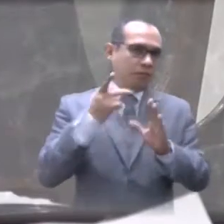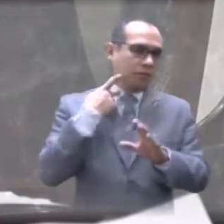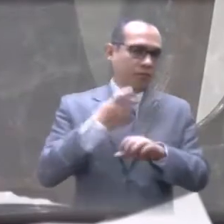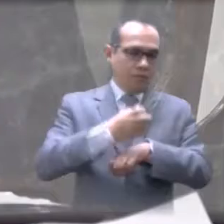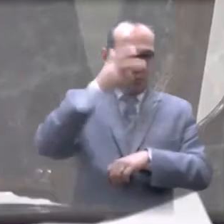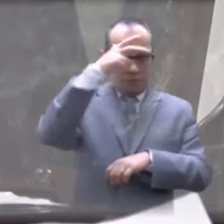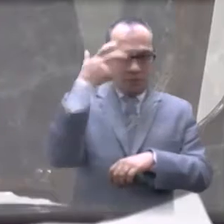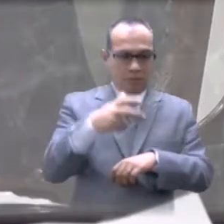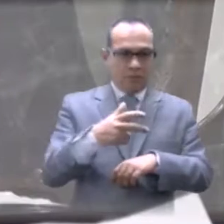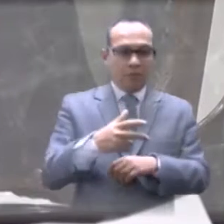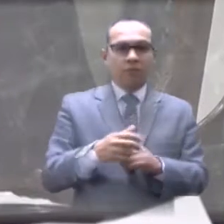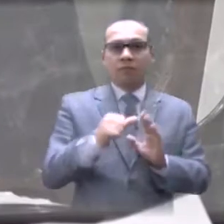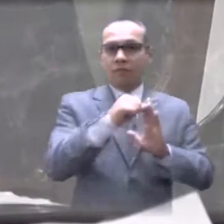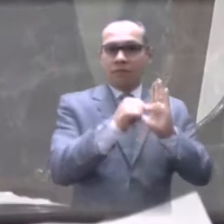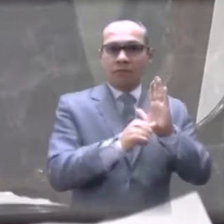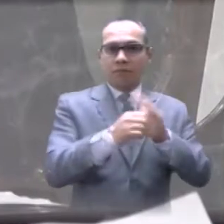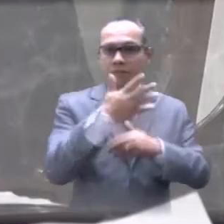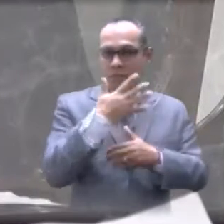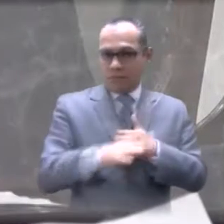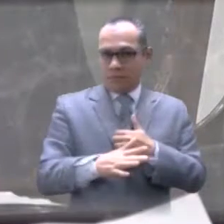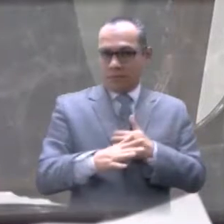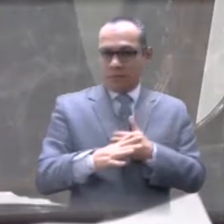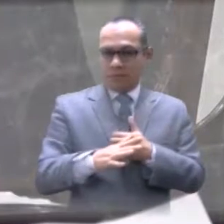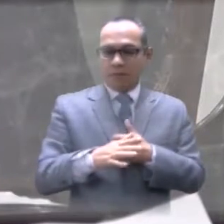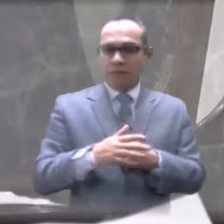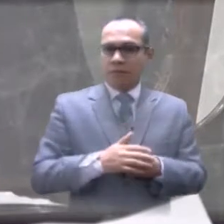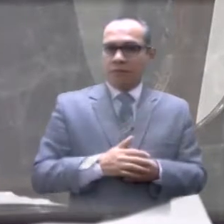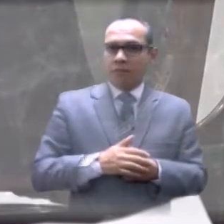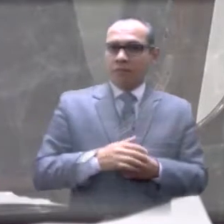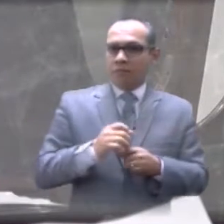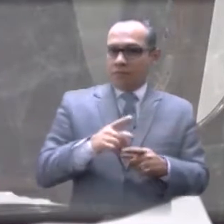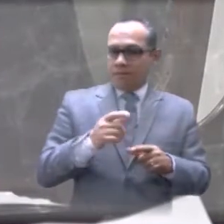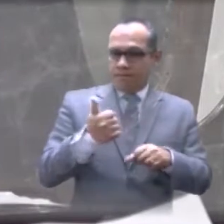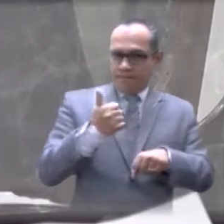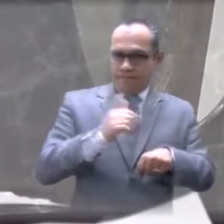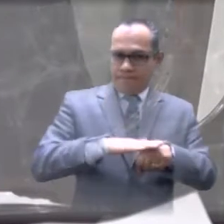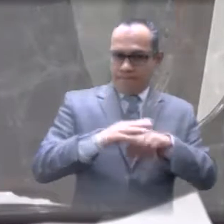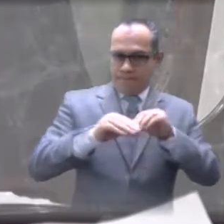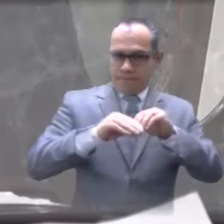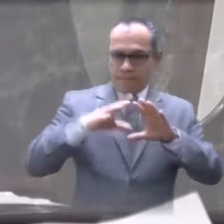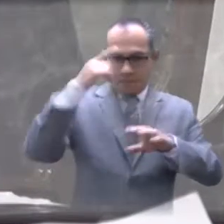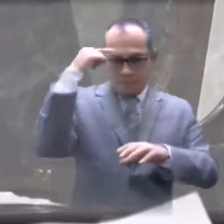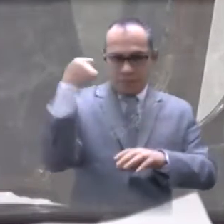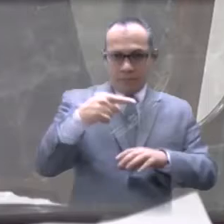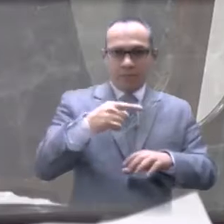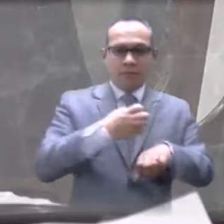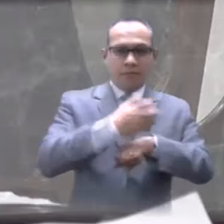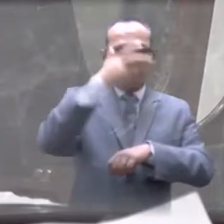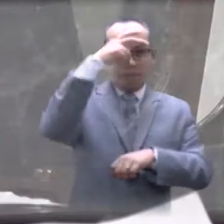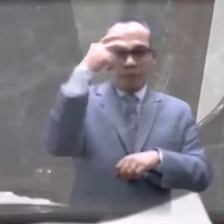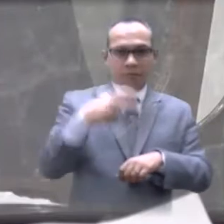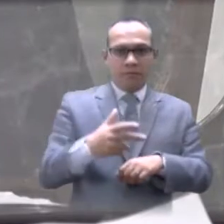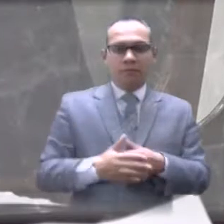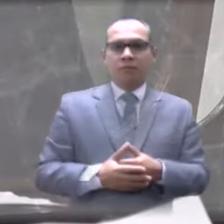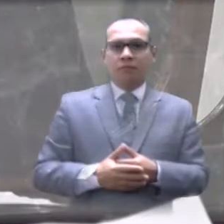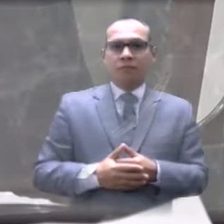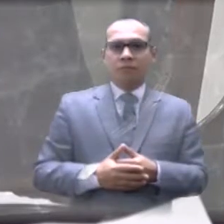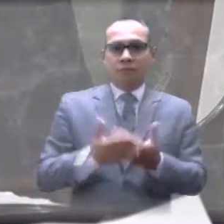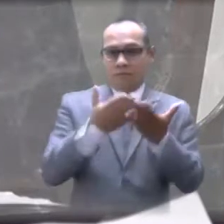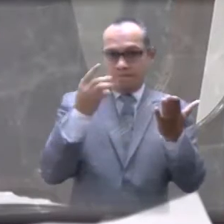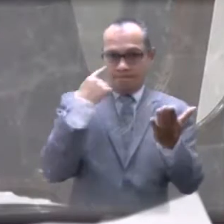artículo 10 de la Ley Orgánica de la Administración Pública para el Estado de Hidalgo, somete a